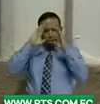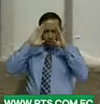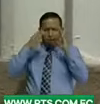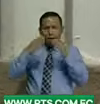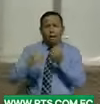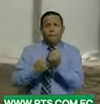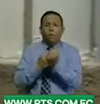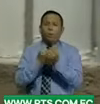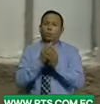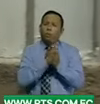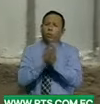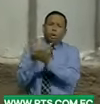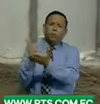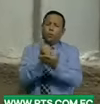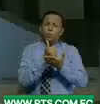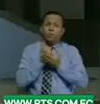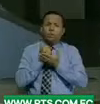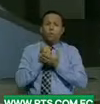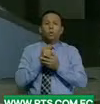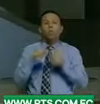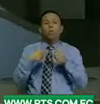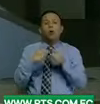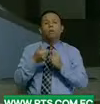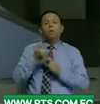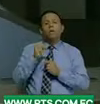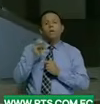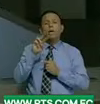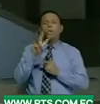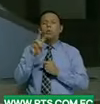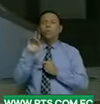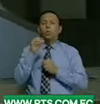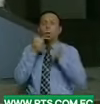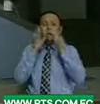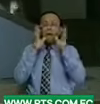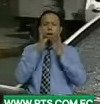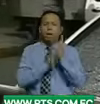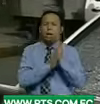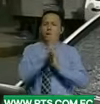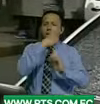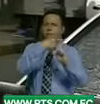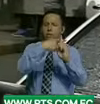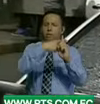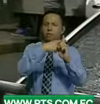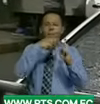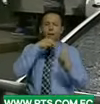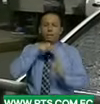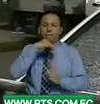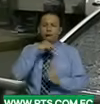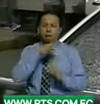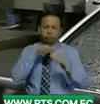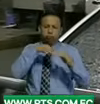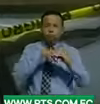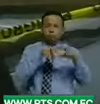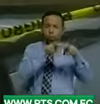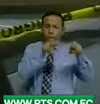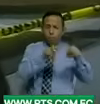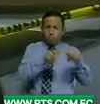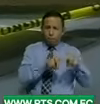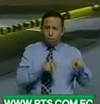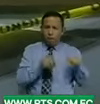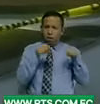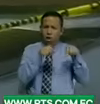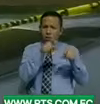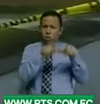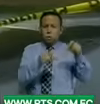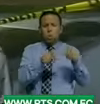nosotros. El hecho ocurrió la noche de este 28 de diciembre en la iglesia María Auxiliadora en la calle 119 y avenida 102 en la parroquia Los